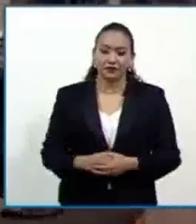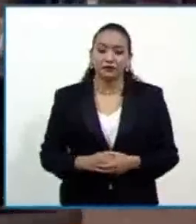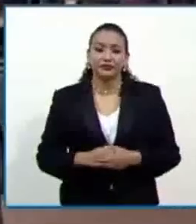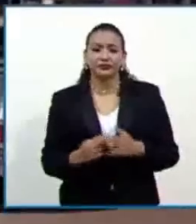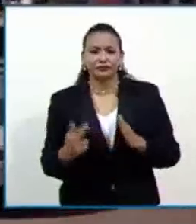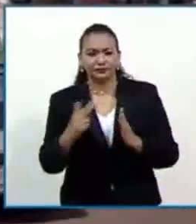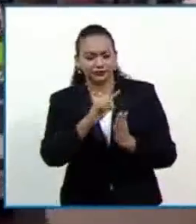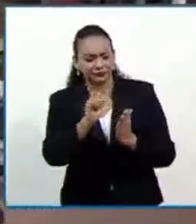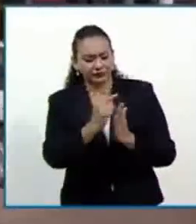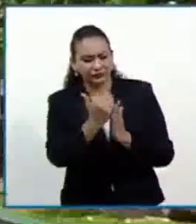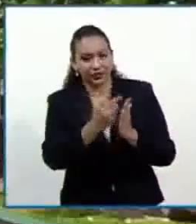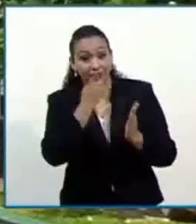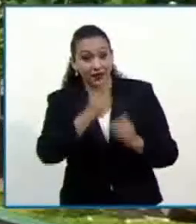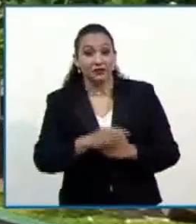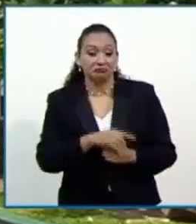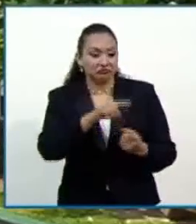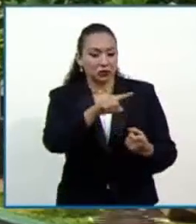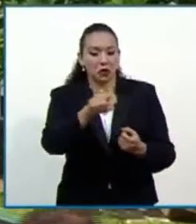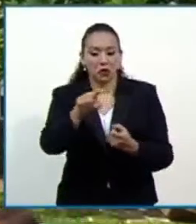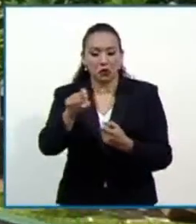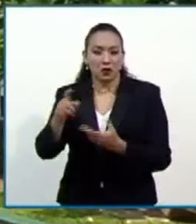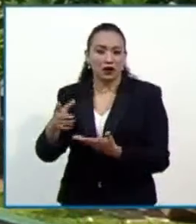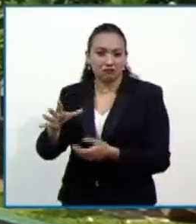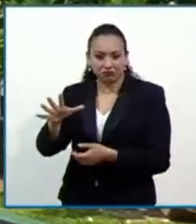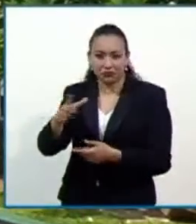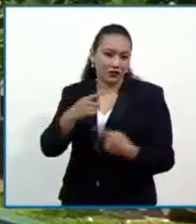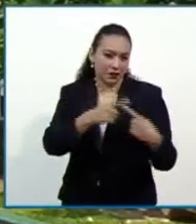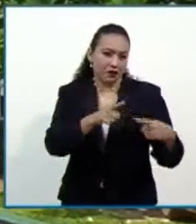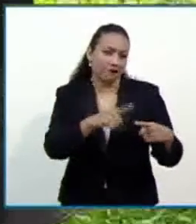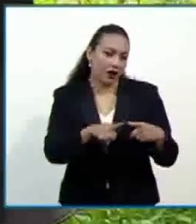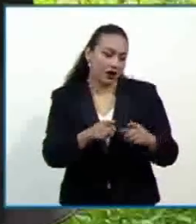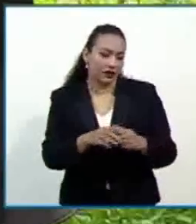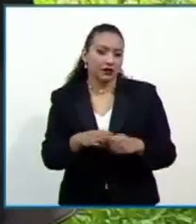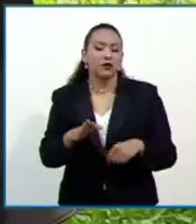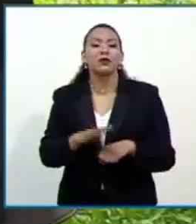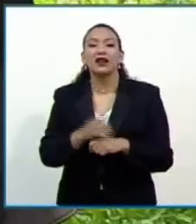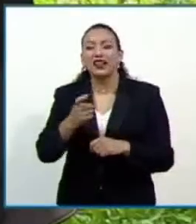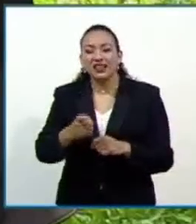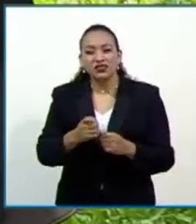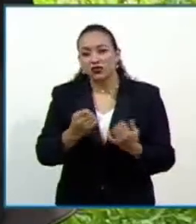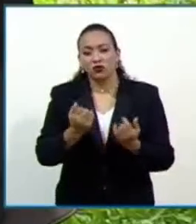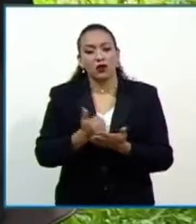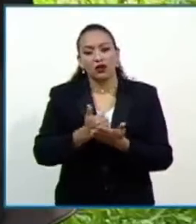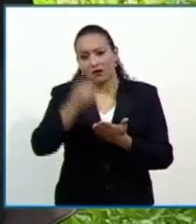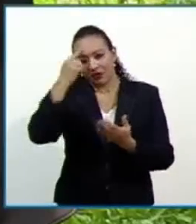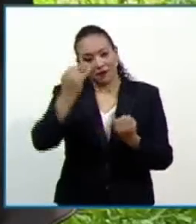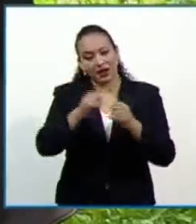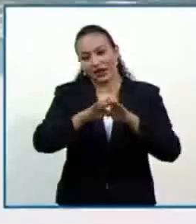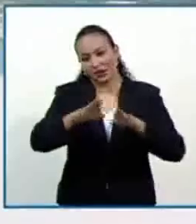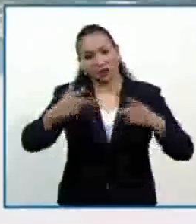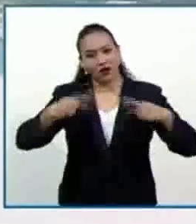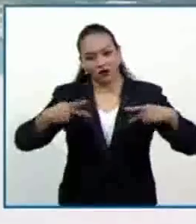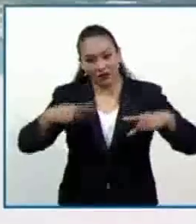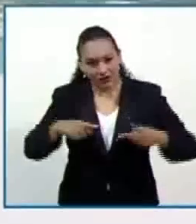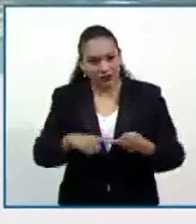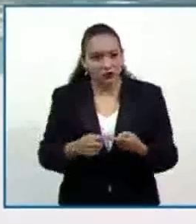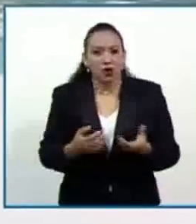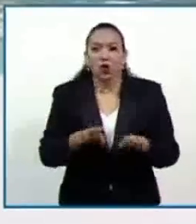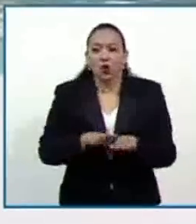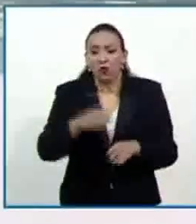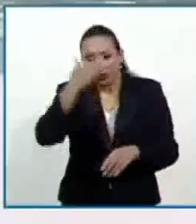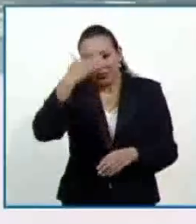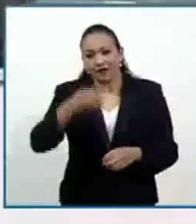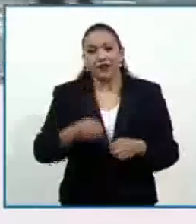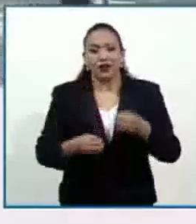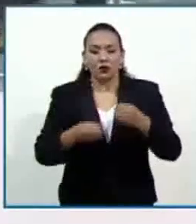que establecían cobros por diversos conceptos que violaban los principios de proporcionalidad y equidad tributaria, de seguridad jurídica y